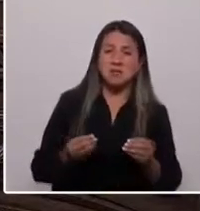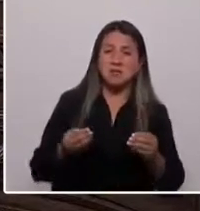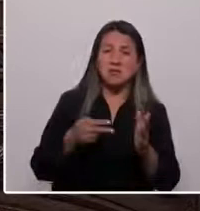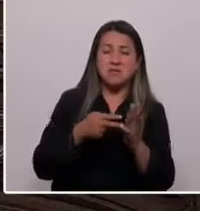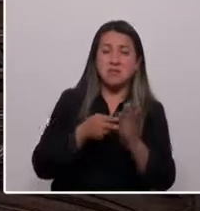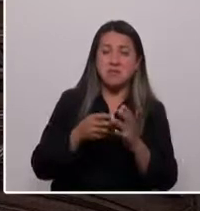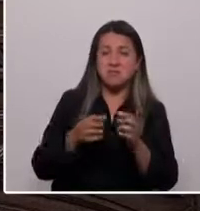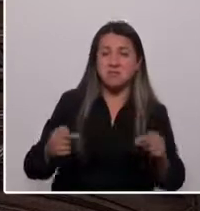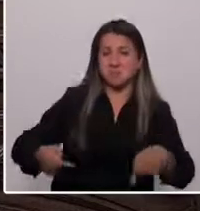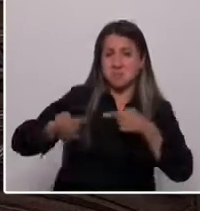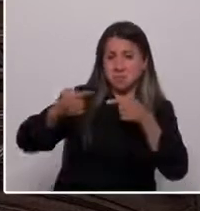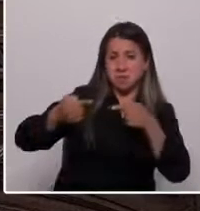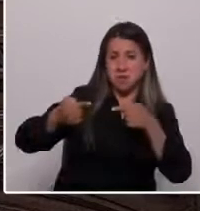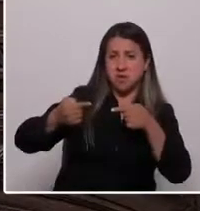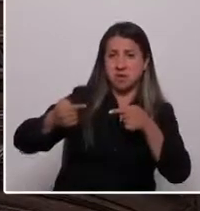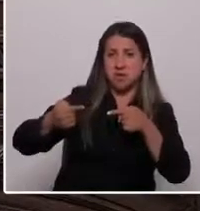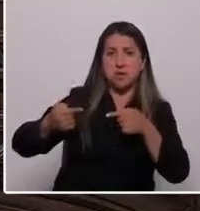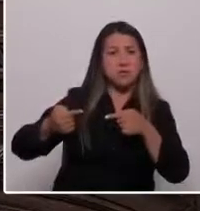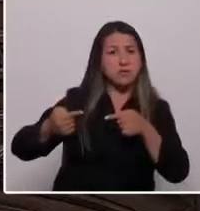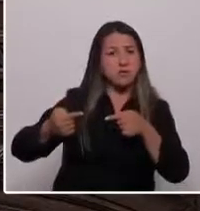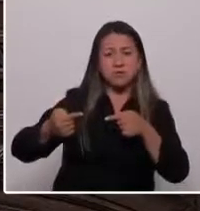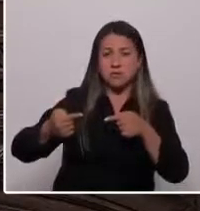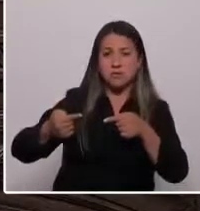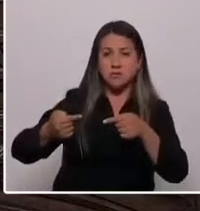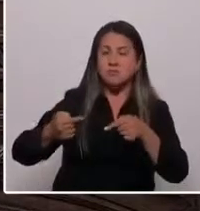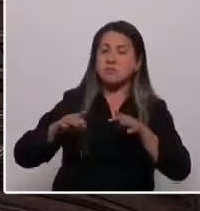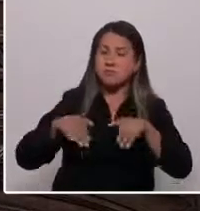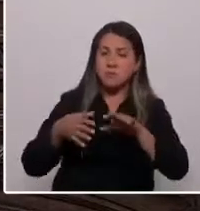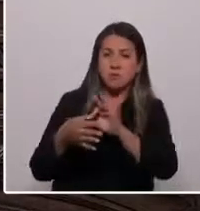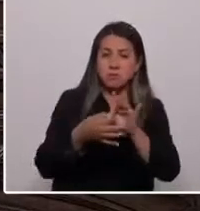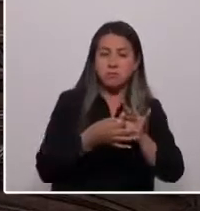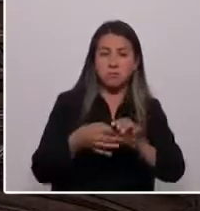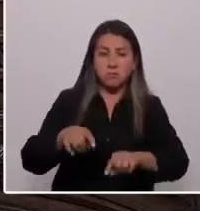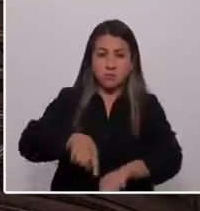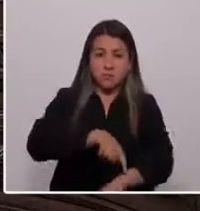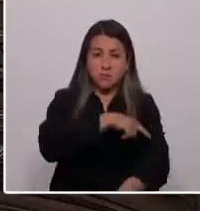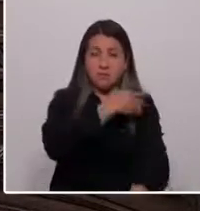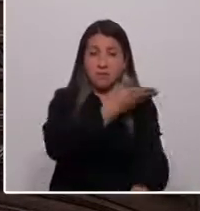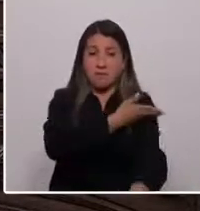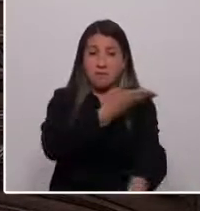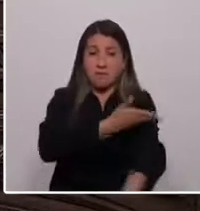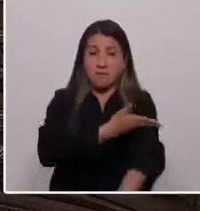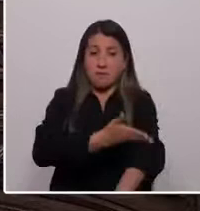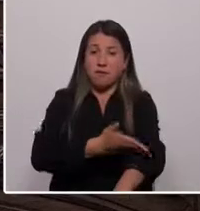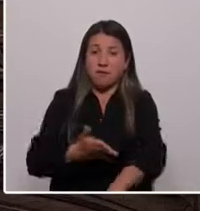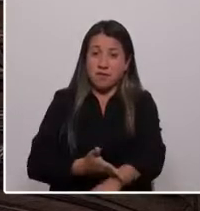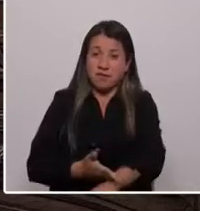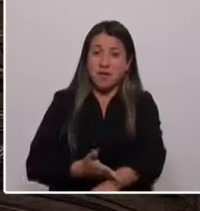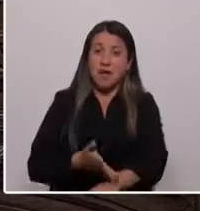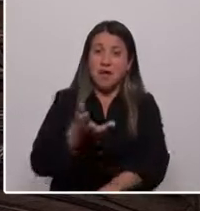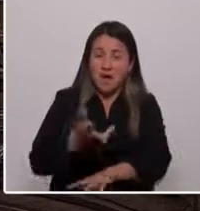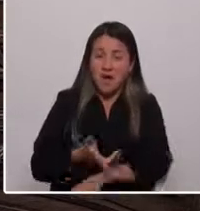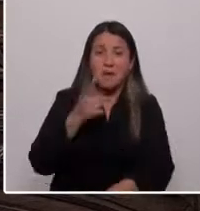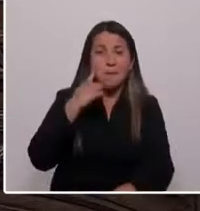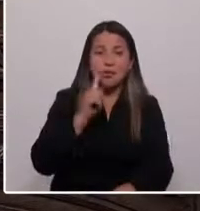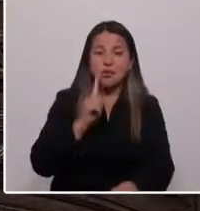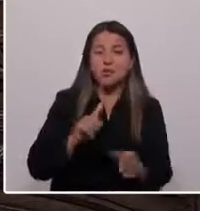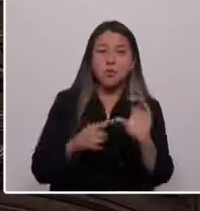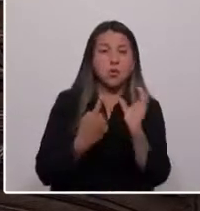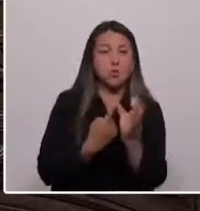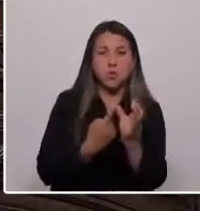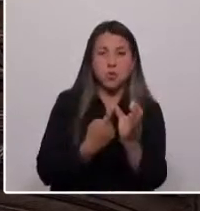de un estado plurinacional las fronteras existen para dividir los países no las culturas